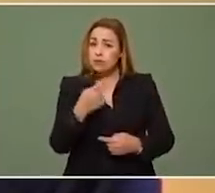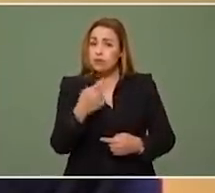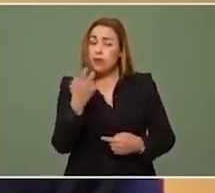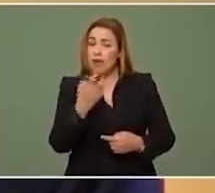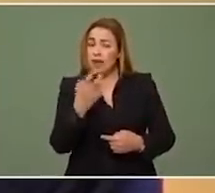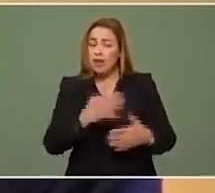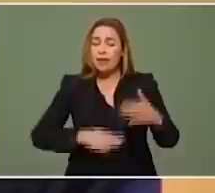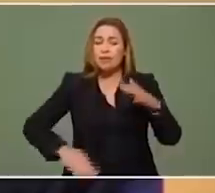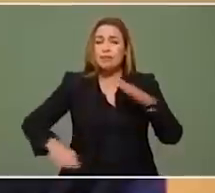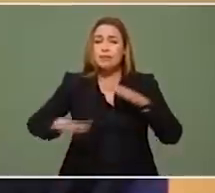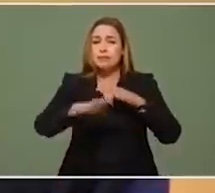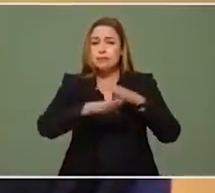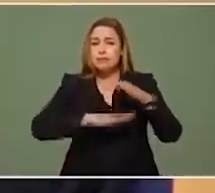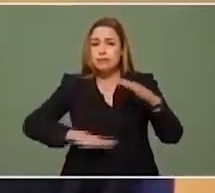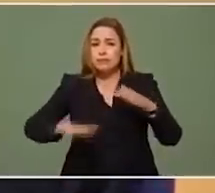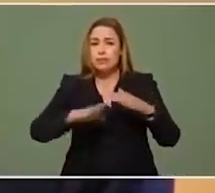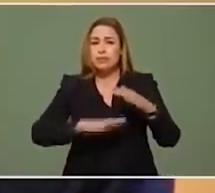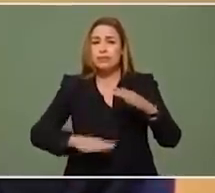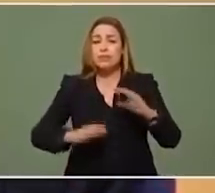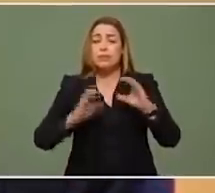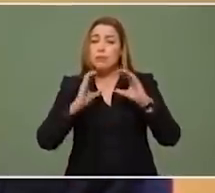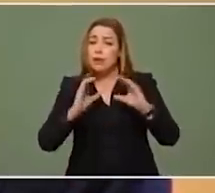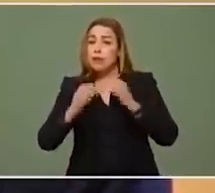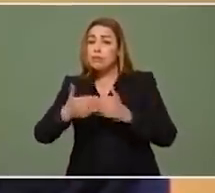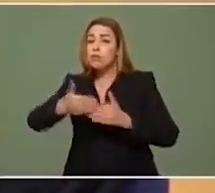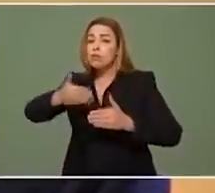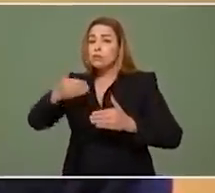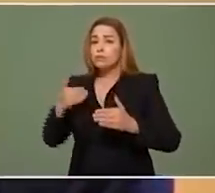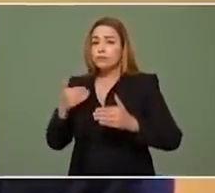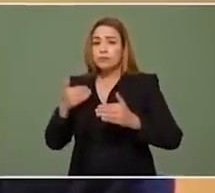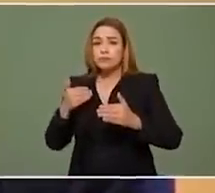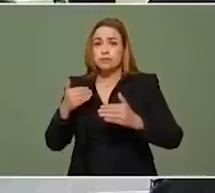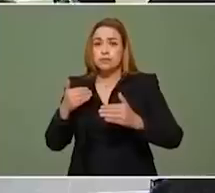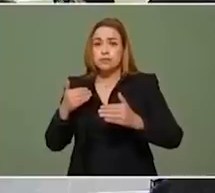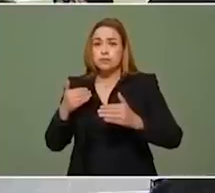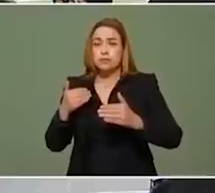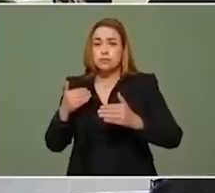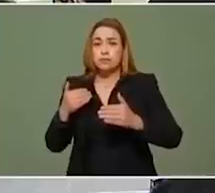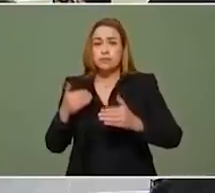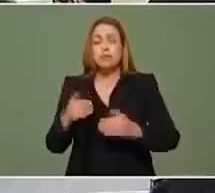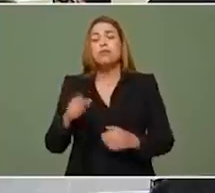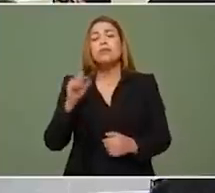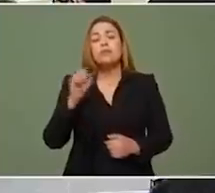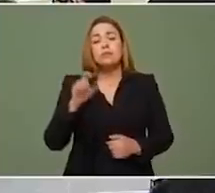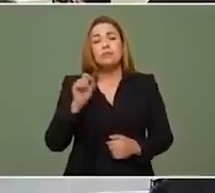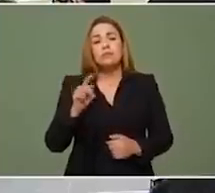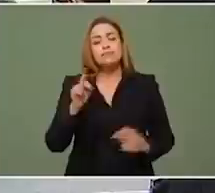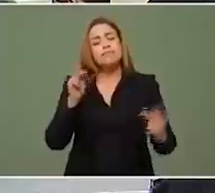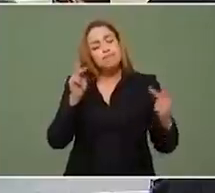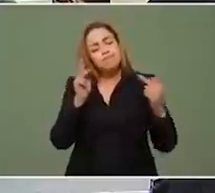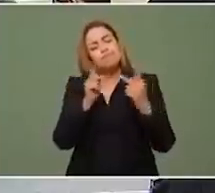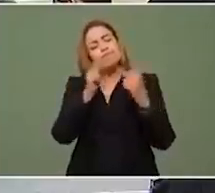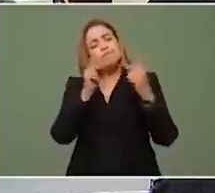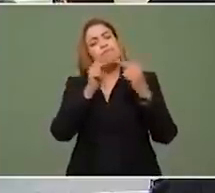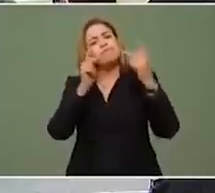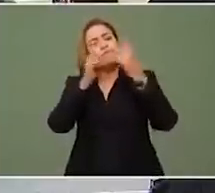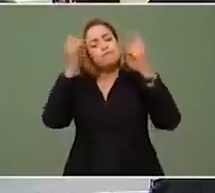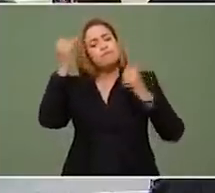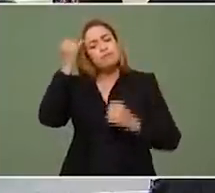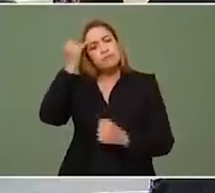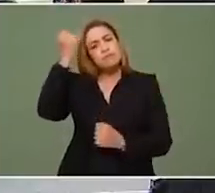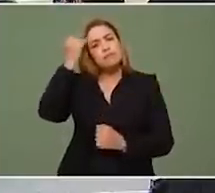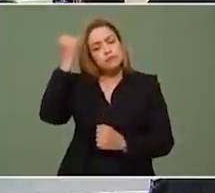la prevención y también coincidimos que